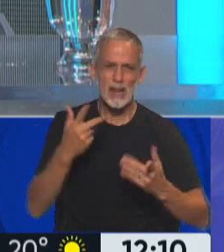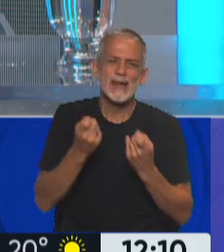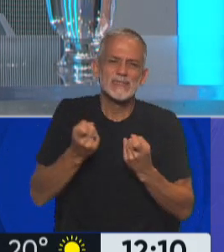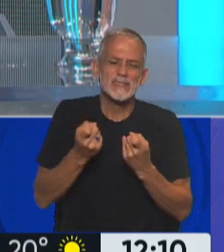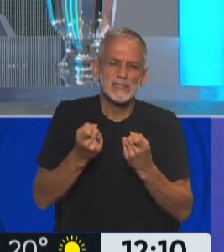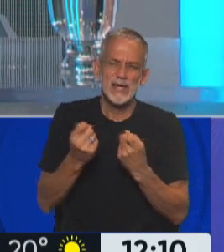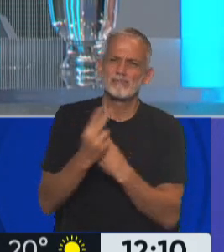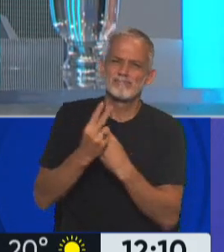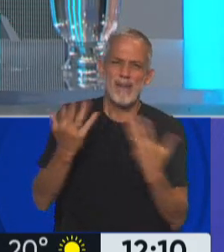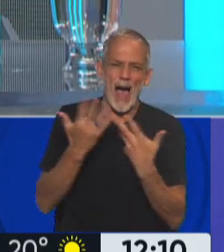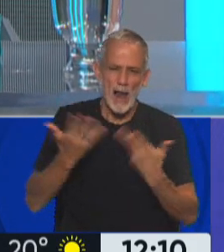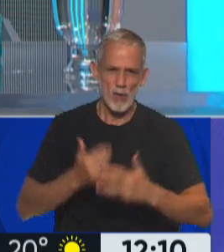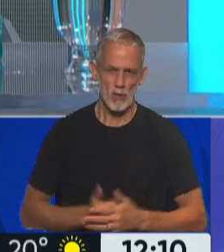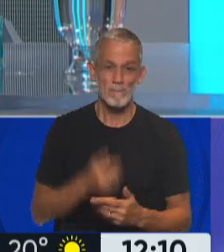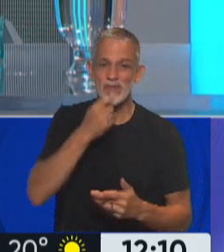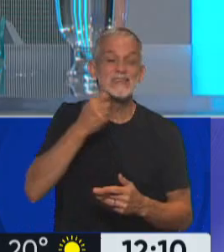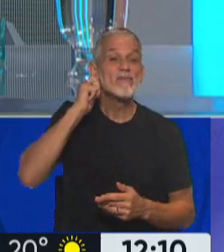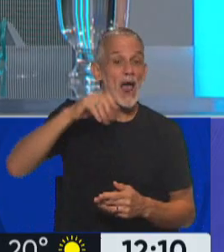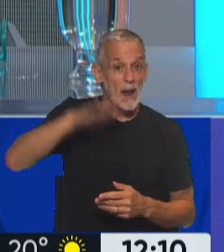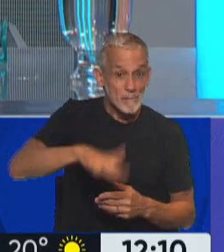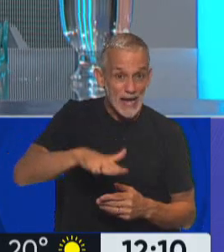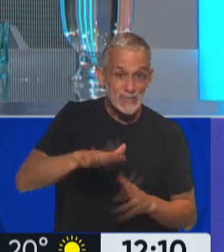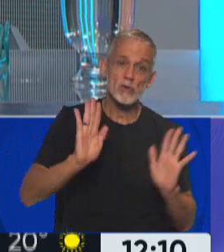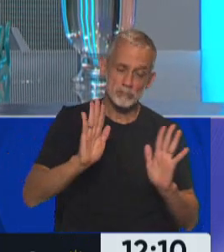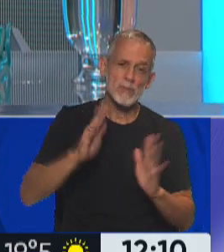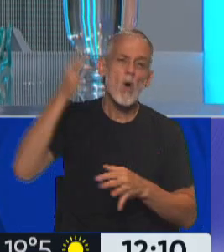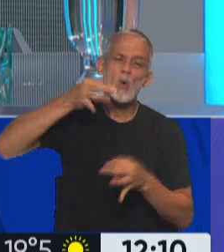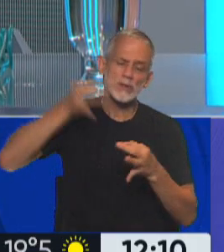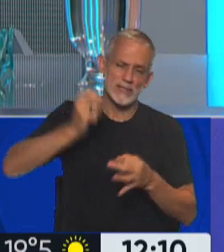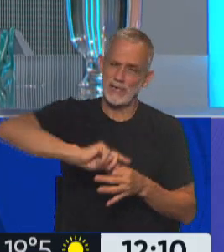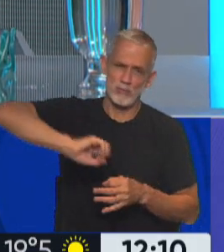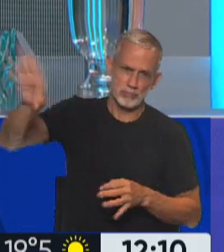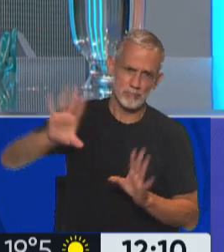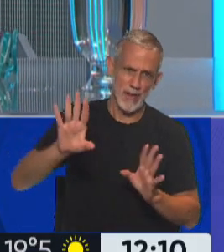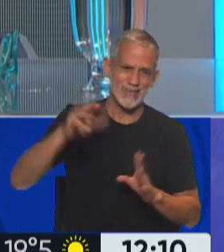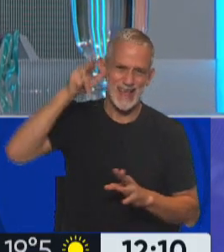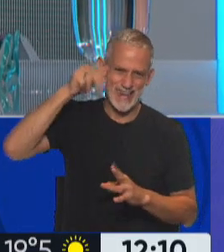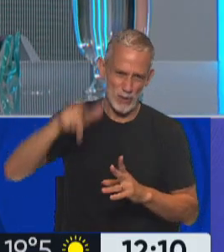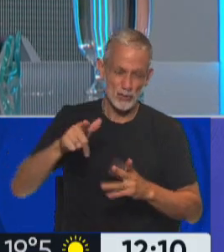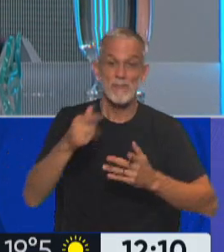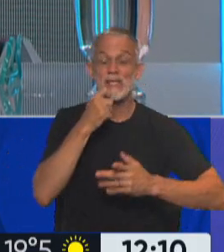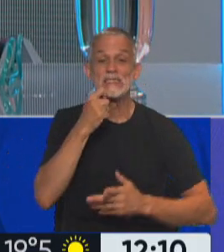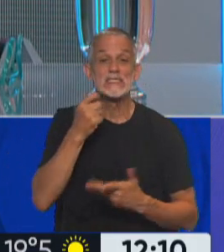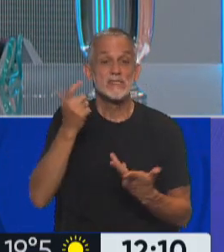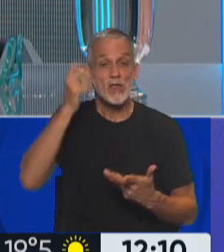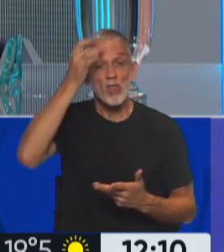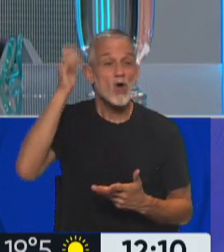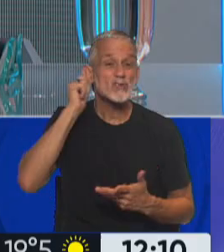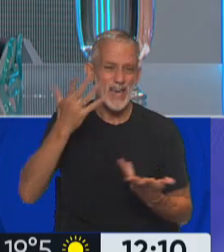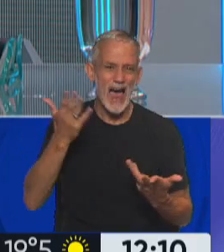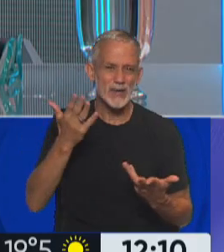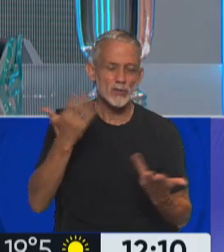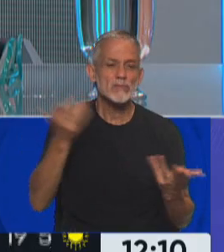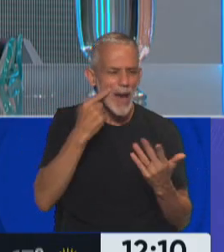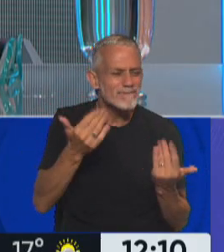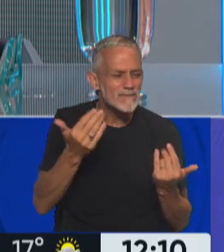Entonces, ¿qué hacen? Si fuera más chiquitito, lo elige la justicia de familia, que en este caso va a ser la de Necochea, ¿no? Pero como tiene 12 y tiene el deber de